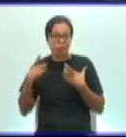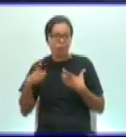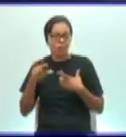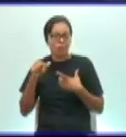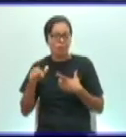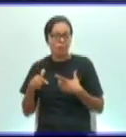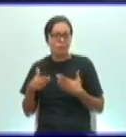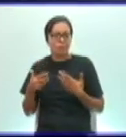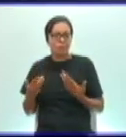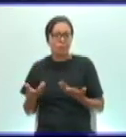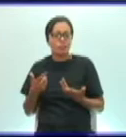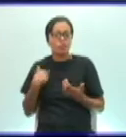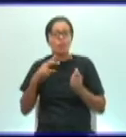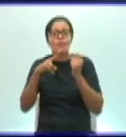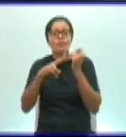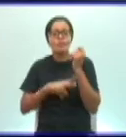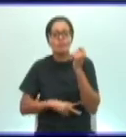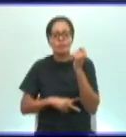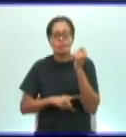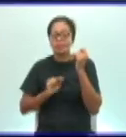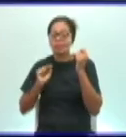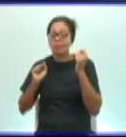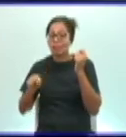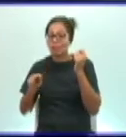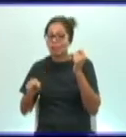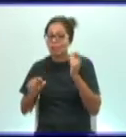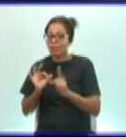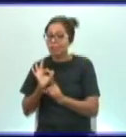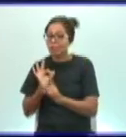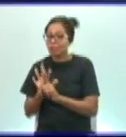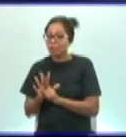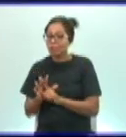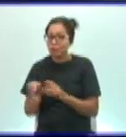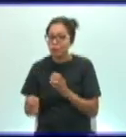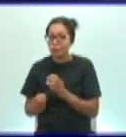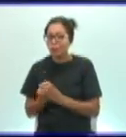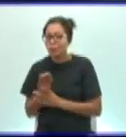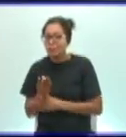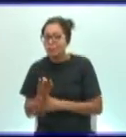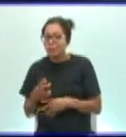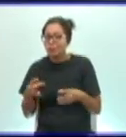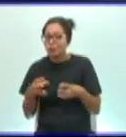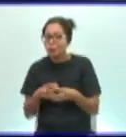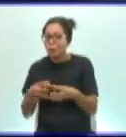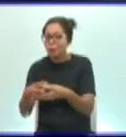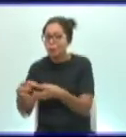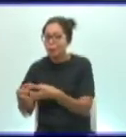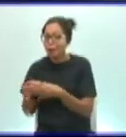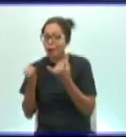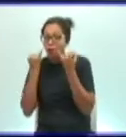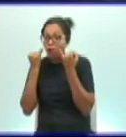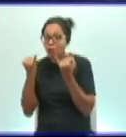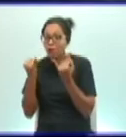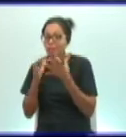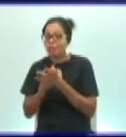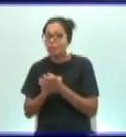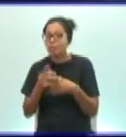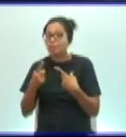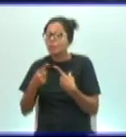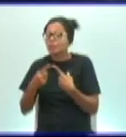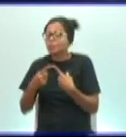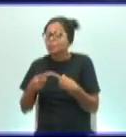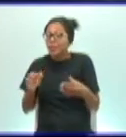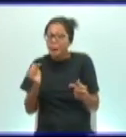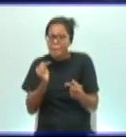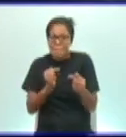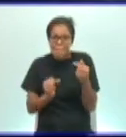todo porque voy a valorar una figura a partir de su origen, de su clase social, de sus intereses, pero sobre todo, y